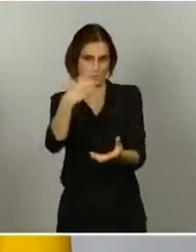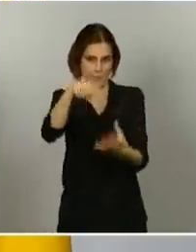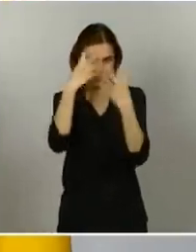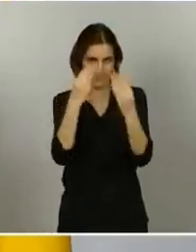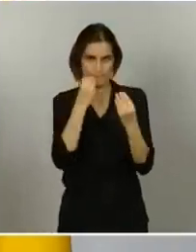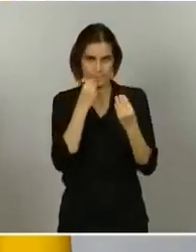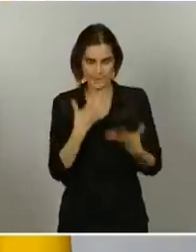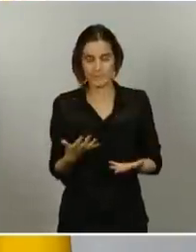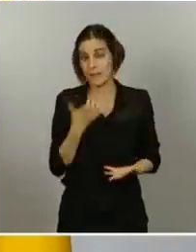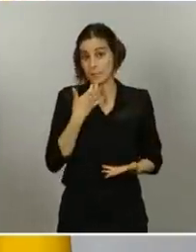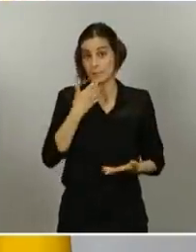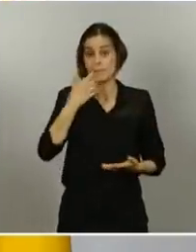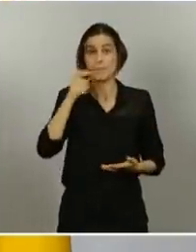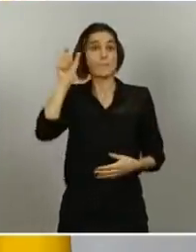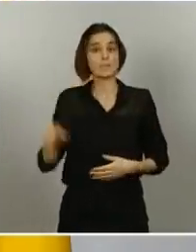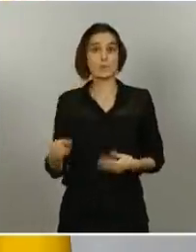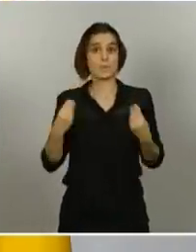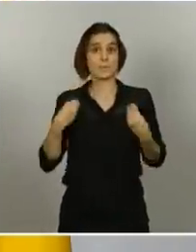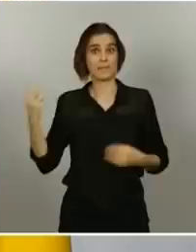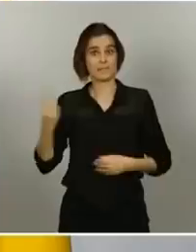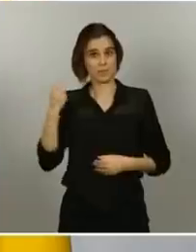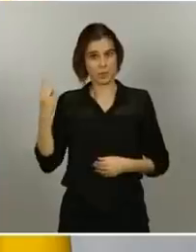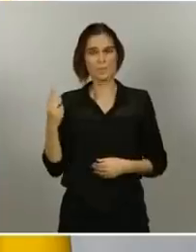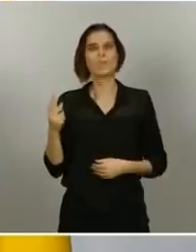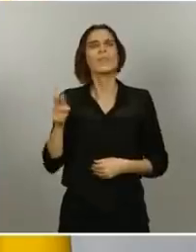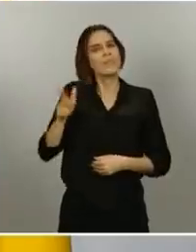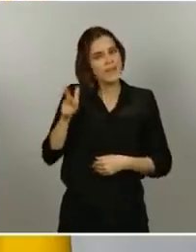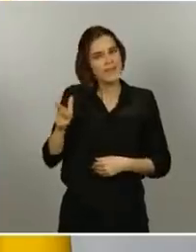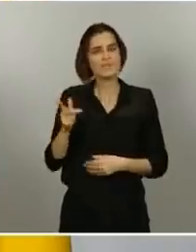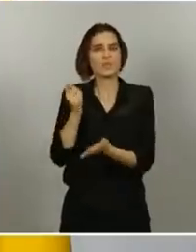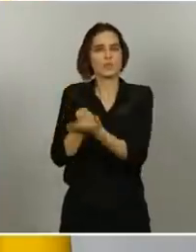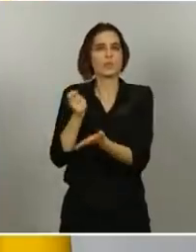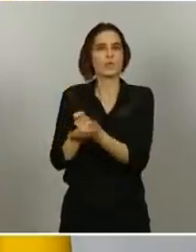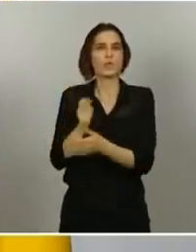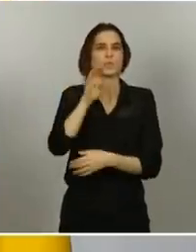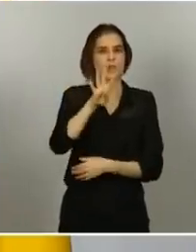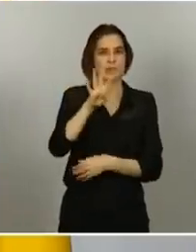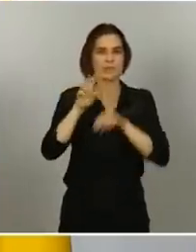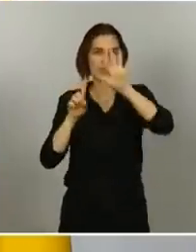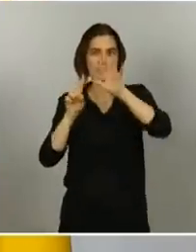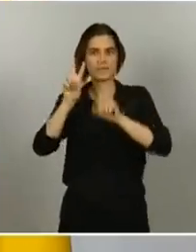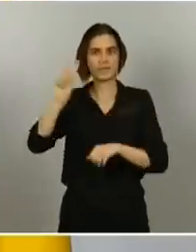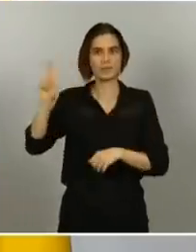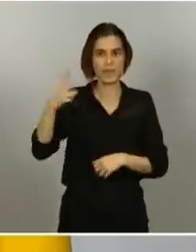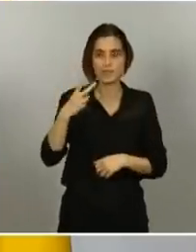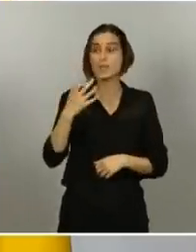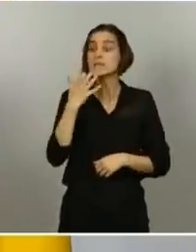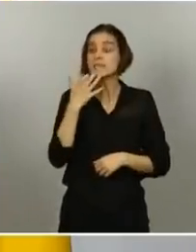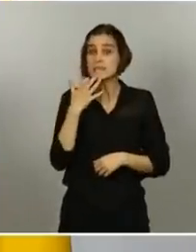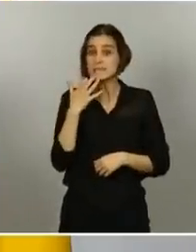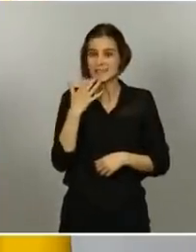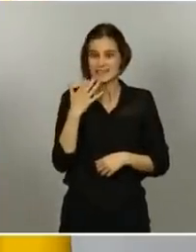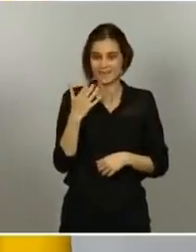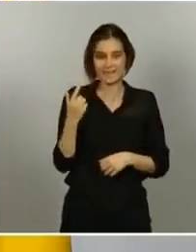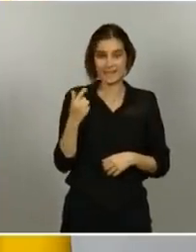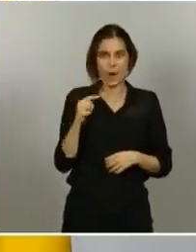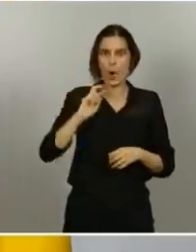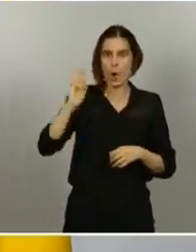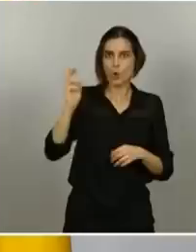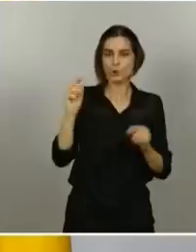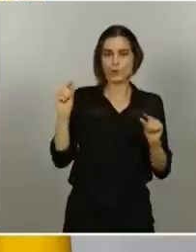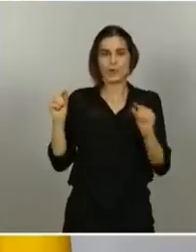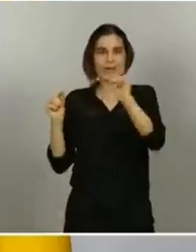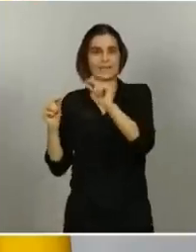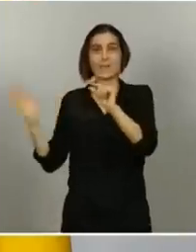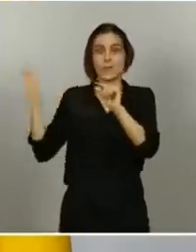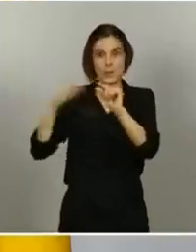tene derecho a unha renta garantizada de 462 euros. Si esa persona non tene ningún ingreso, percibirá 462